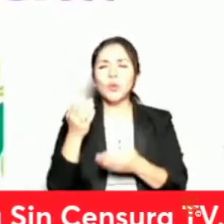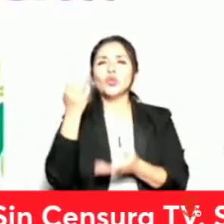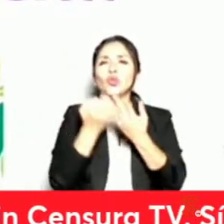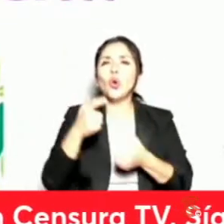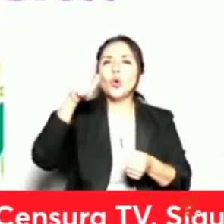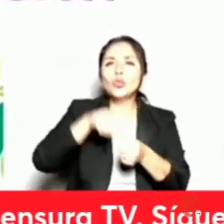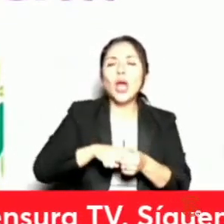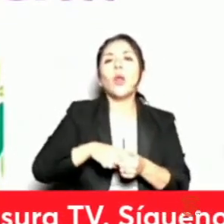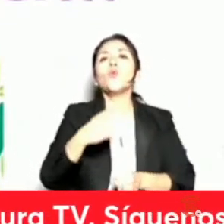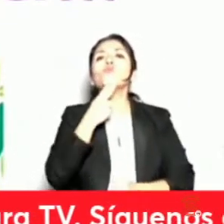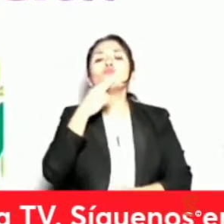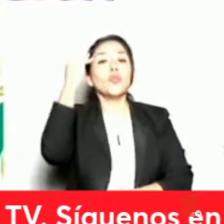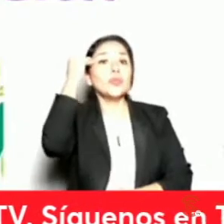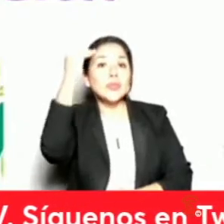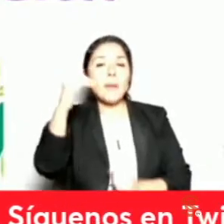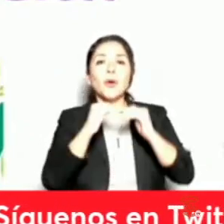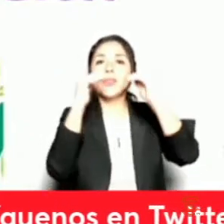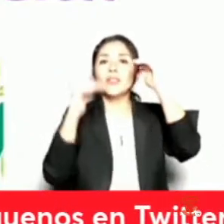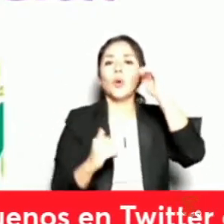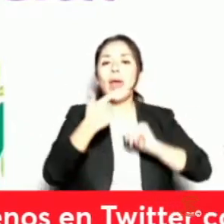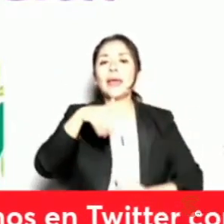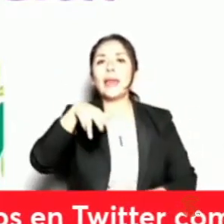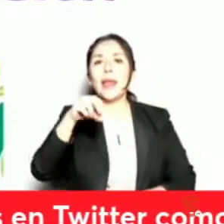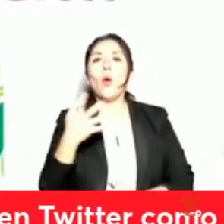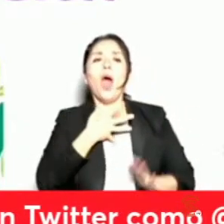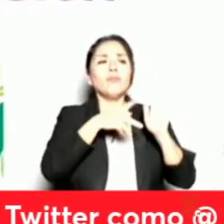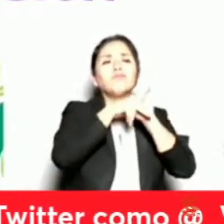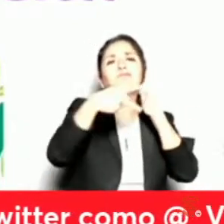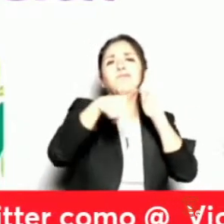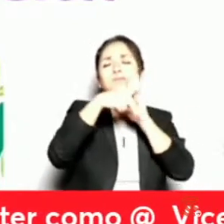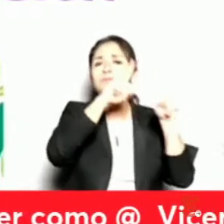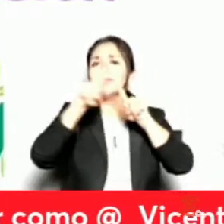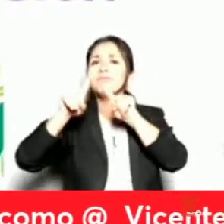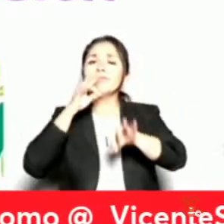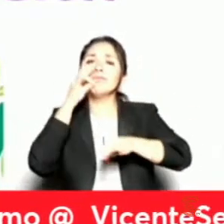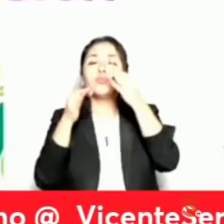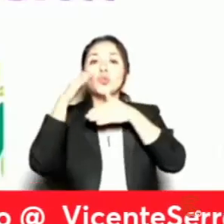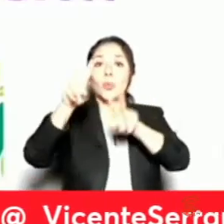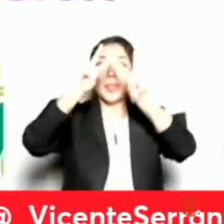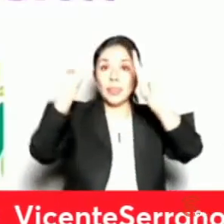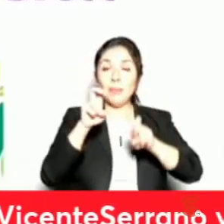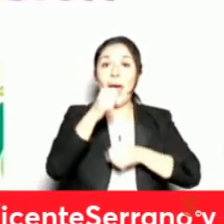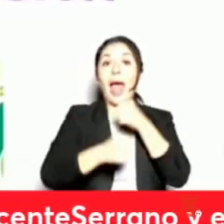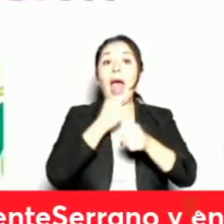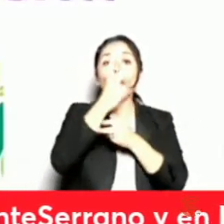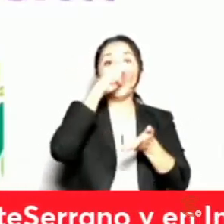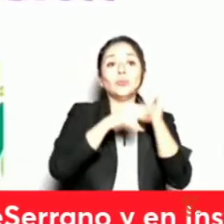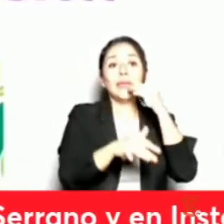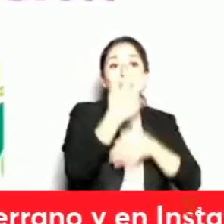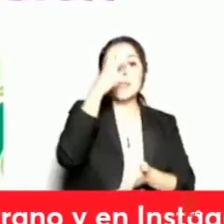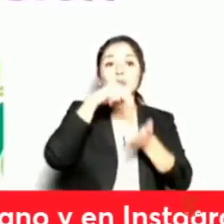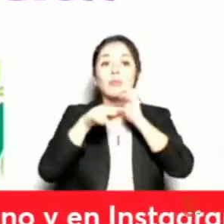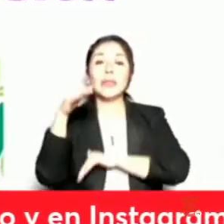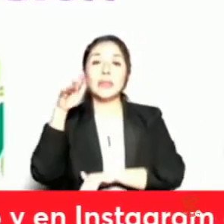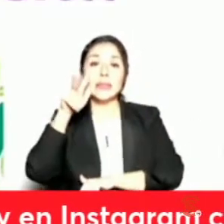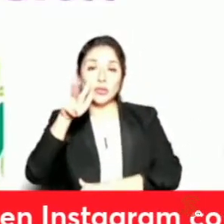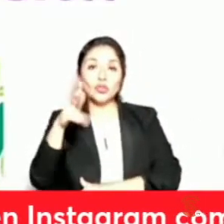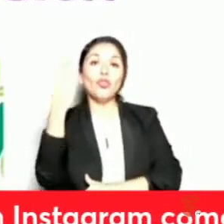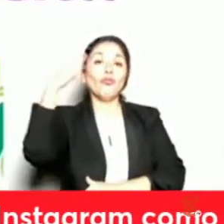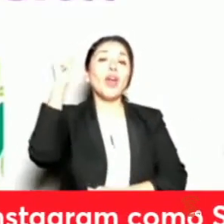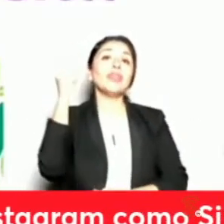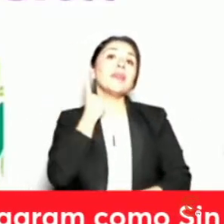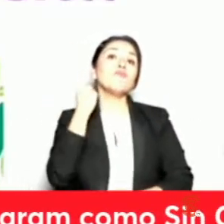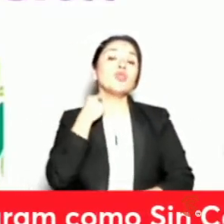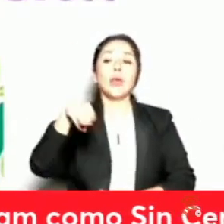tiempo, cuidados, desigualdad y género, con más de 80 publicaciones sobre estos temas. De 2015 a 2018 fue diputada federal